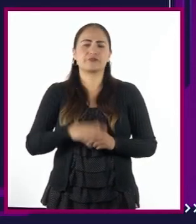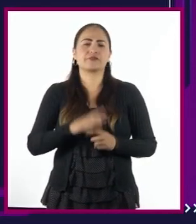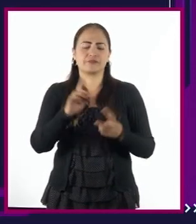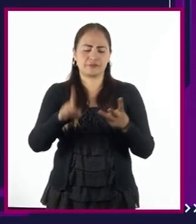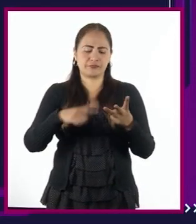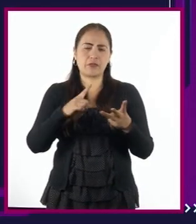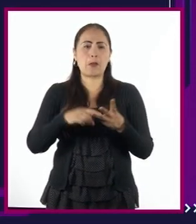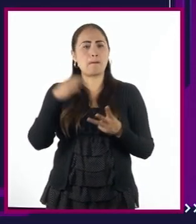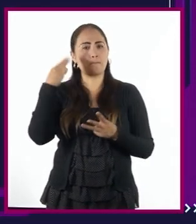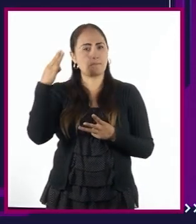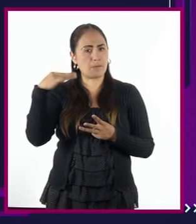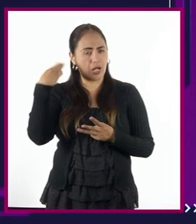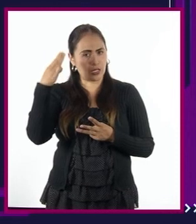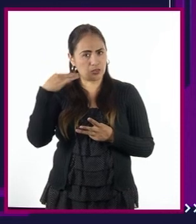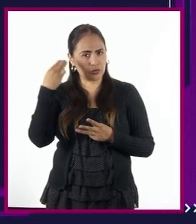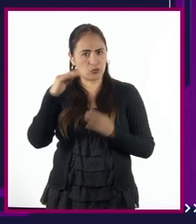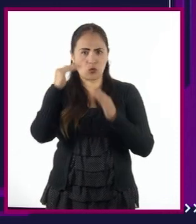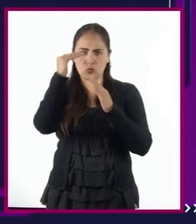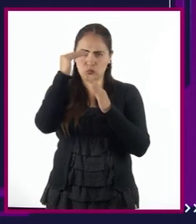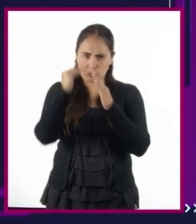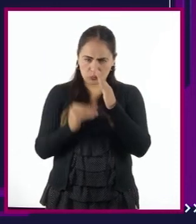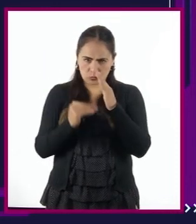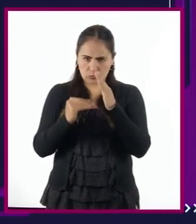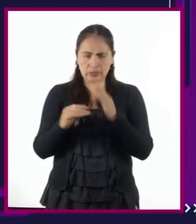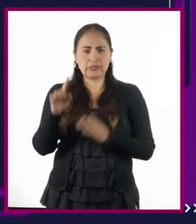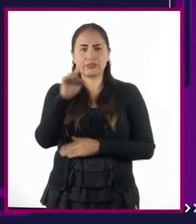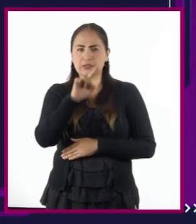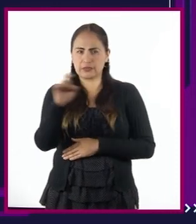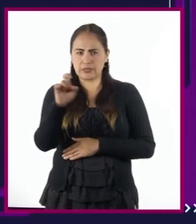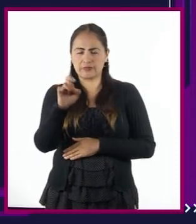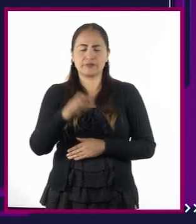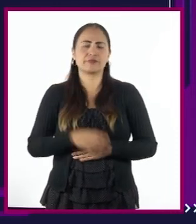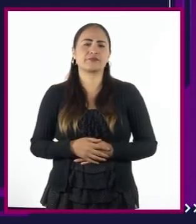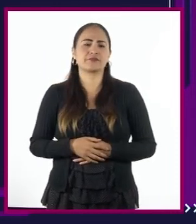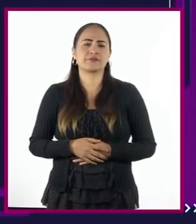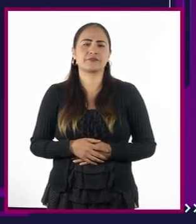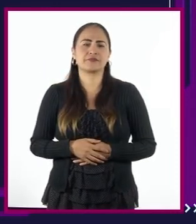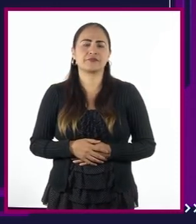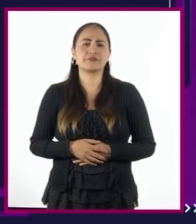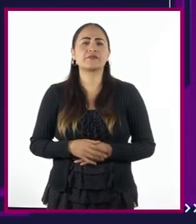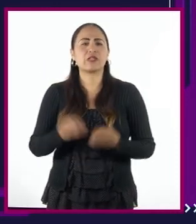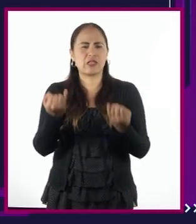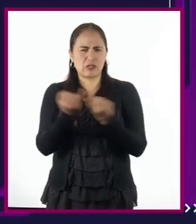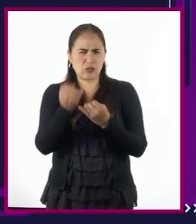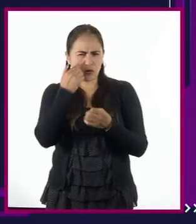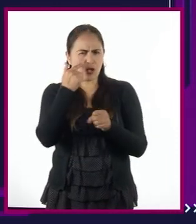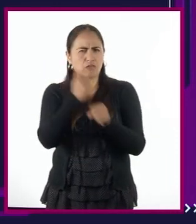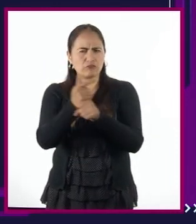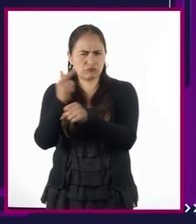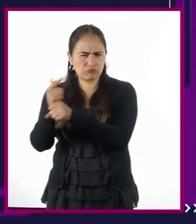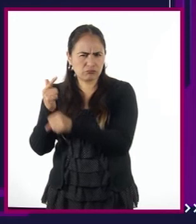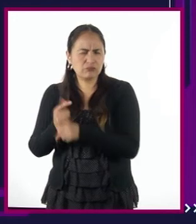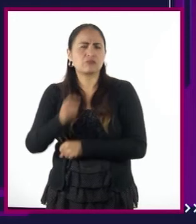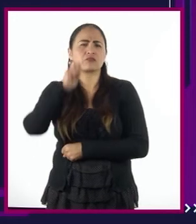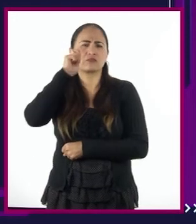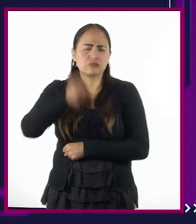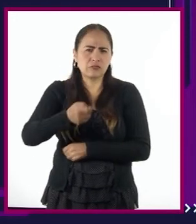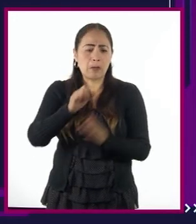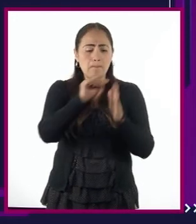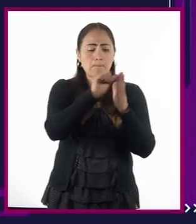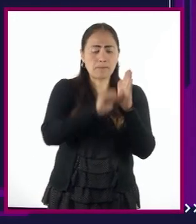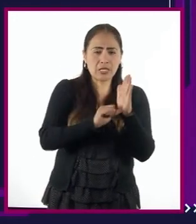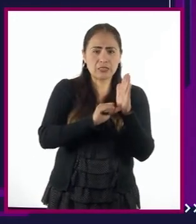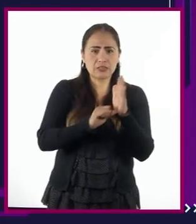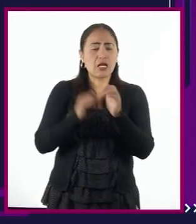en marzo disminuyó la venta a 100 perfumes. También podemos identificar que en los meses